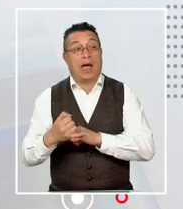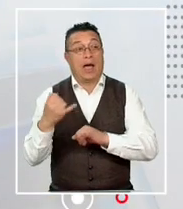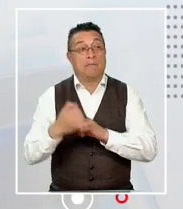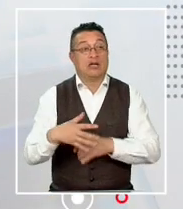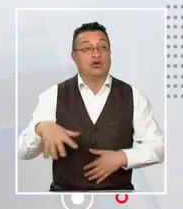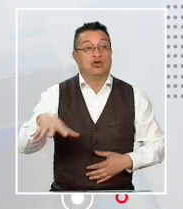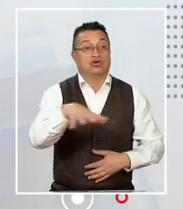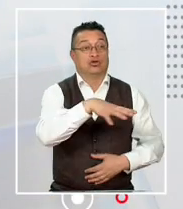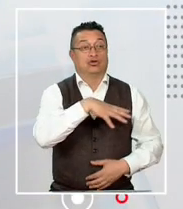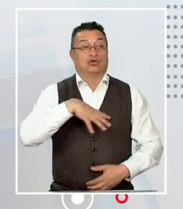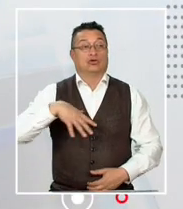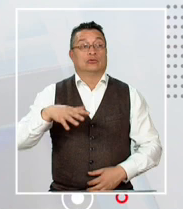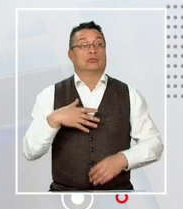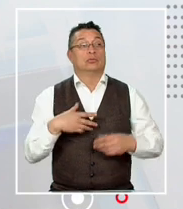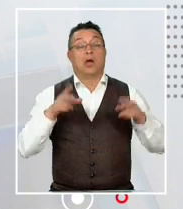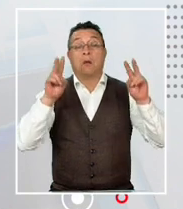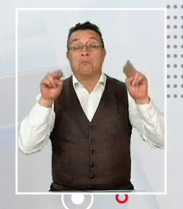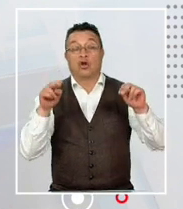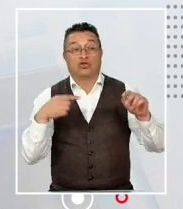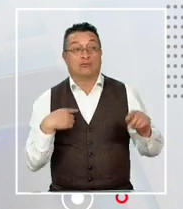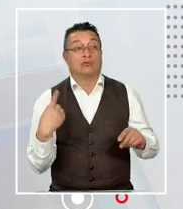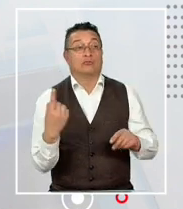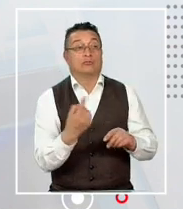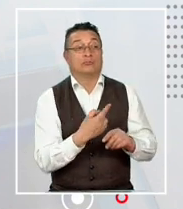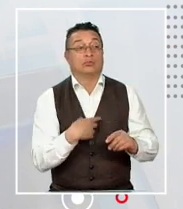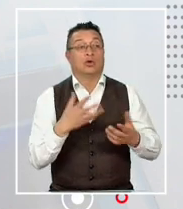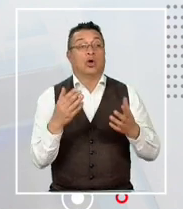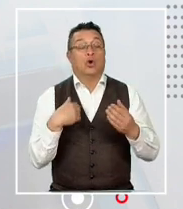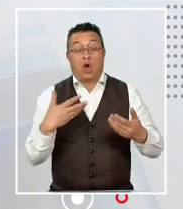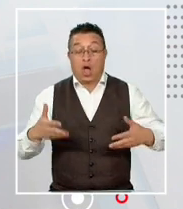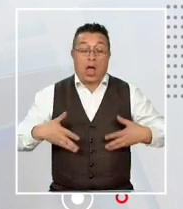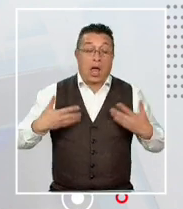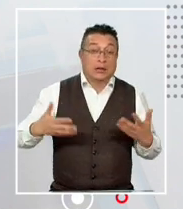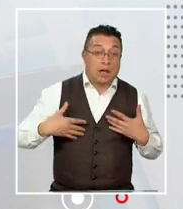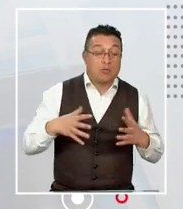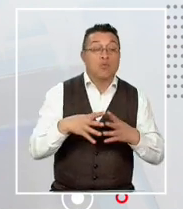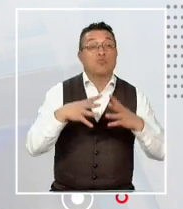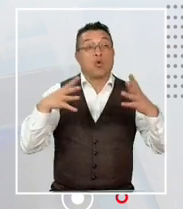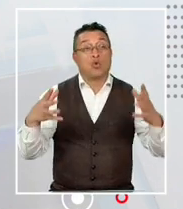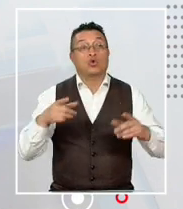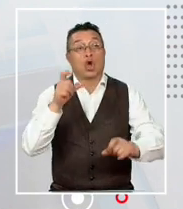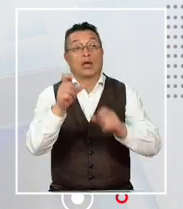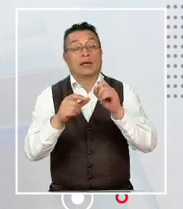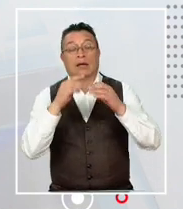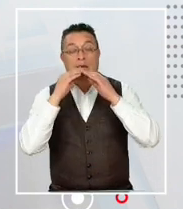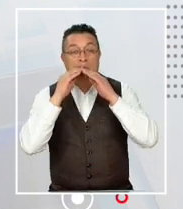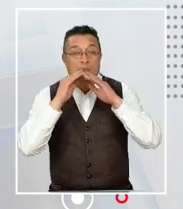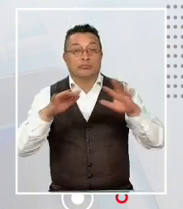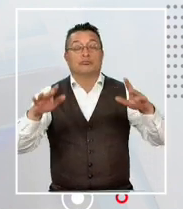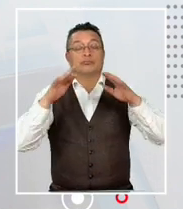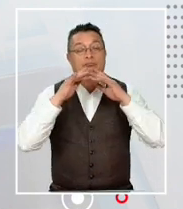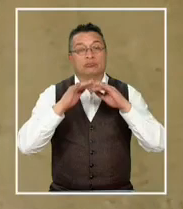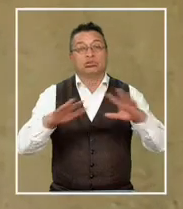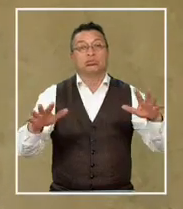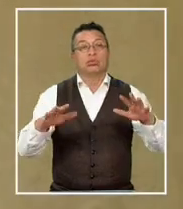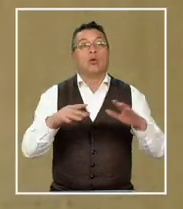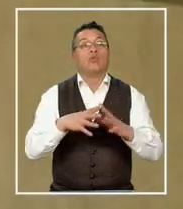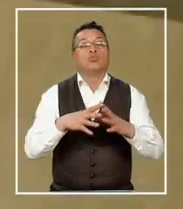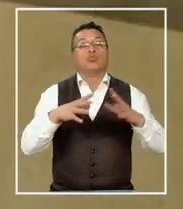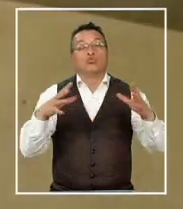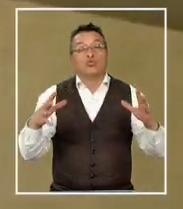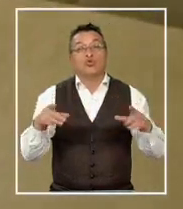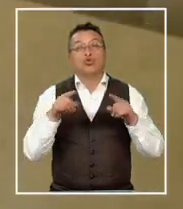que por alguna razón, probablemente algún exceso de entusiasmo, alguien quiso difundir en